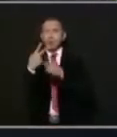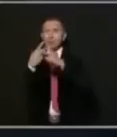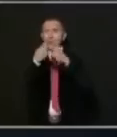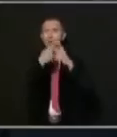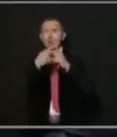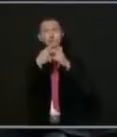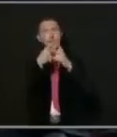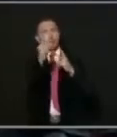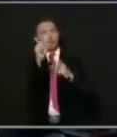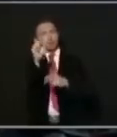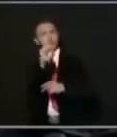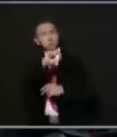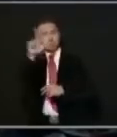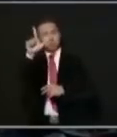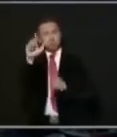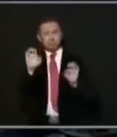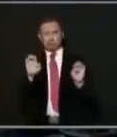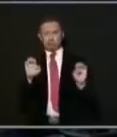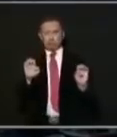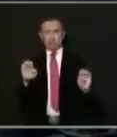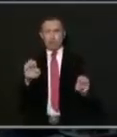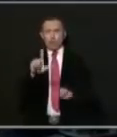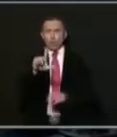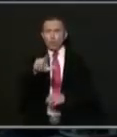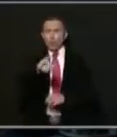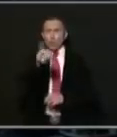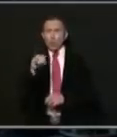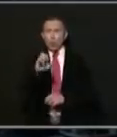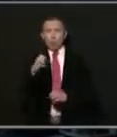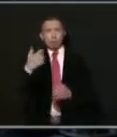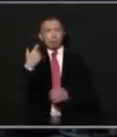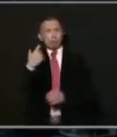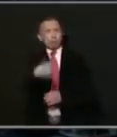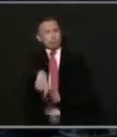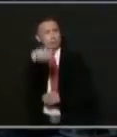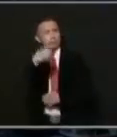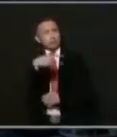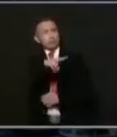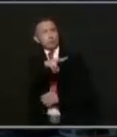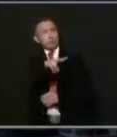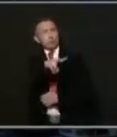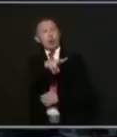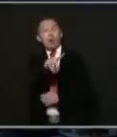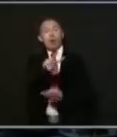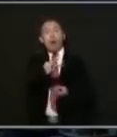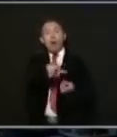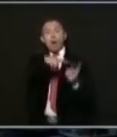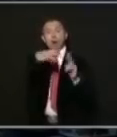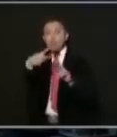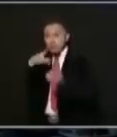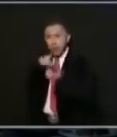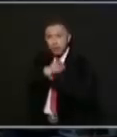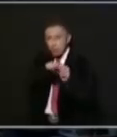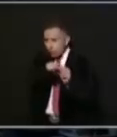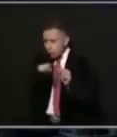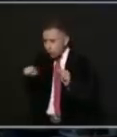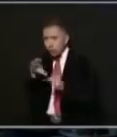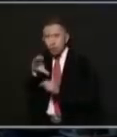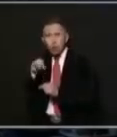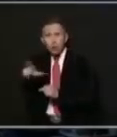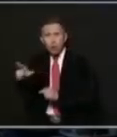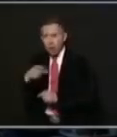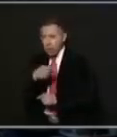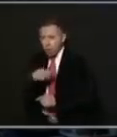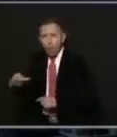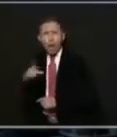hoteles de gran lujo, y al mismo tiempo colonias marginadas, sin agua,